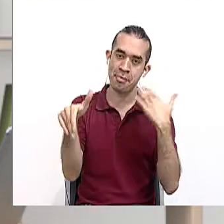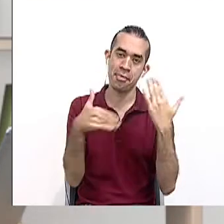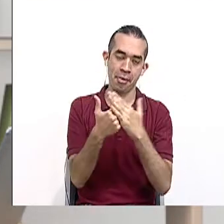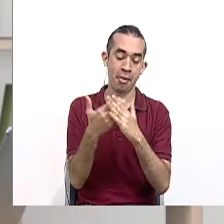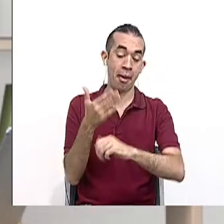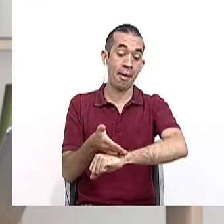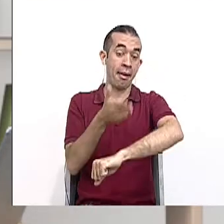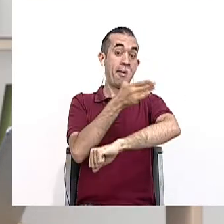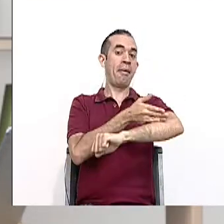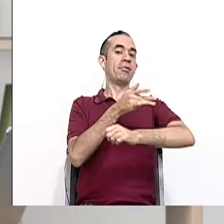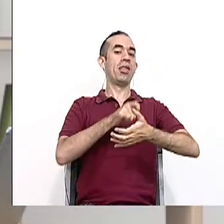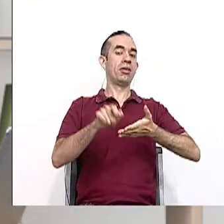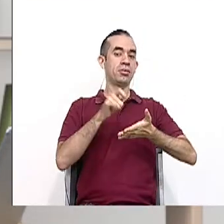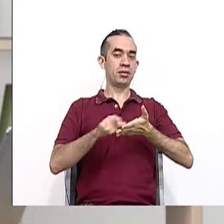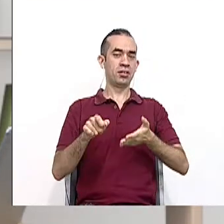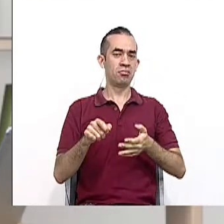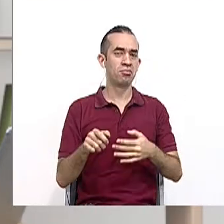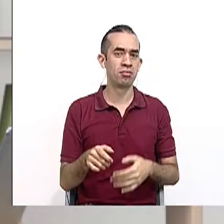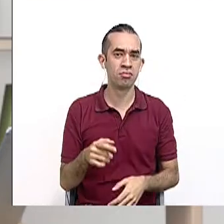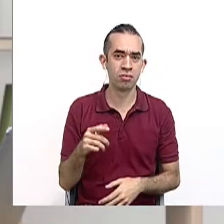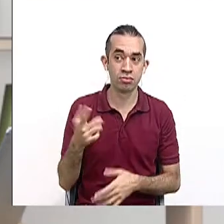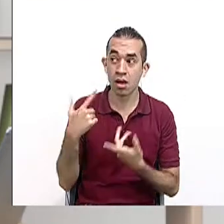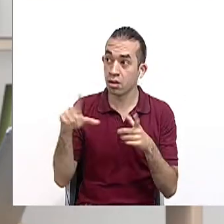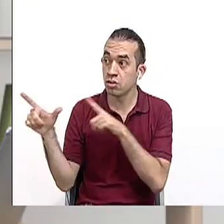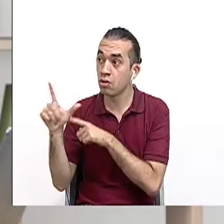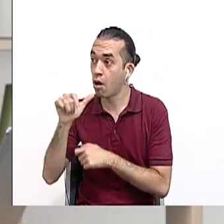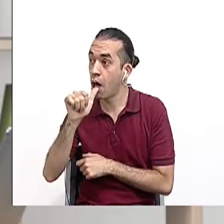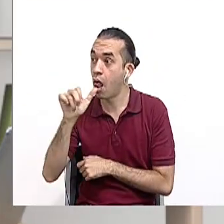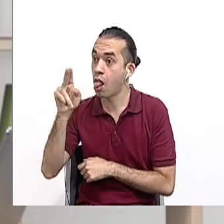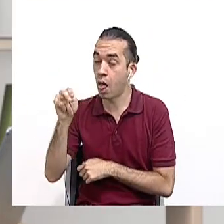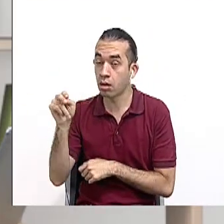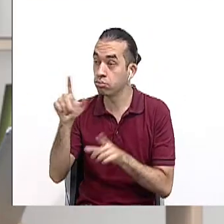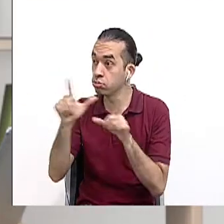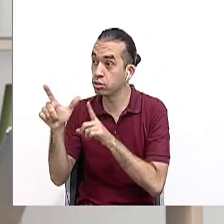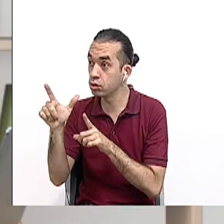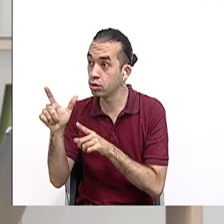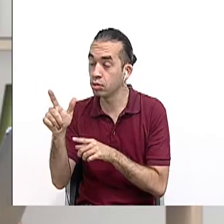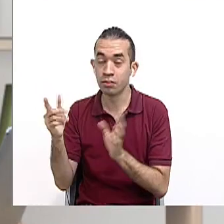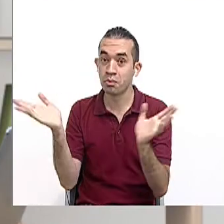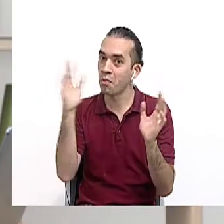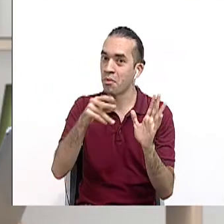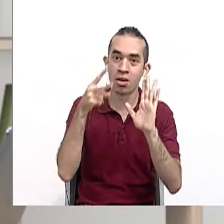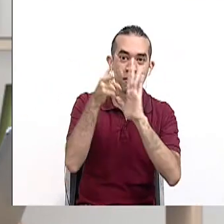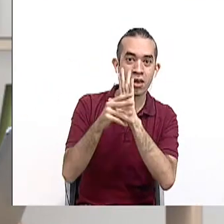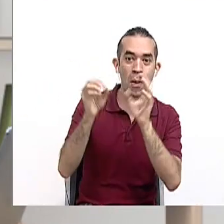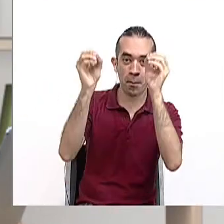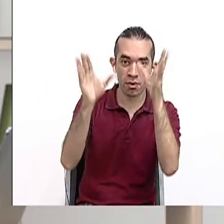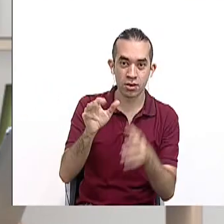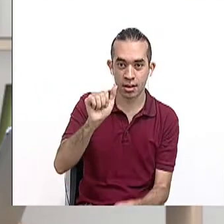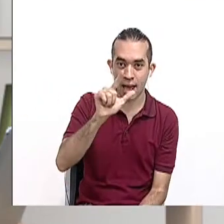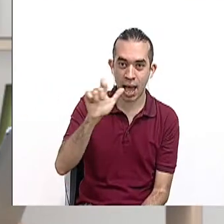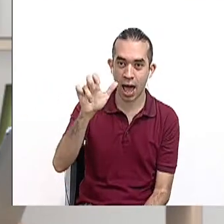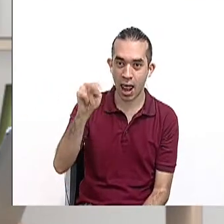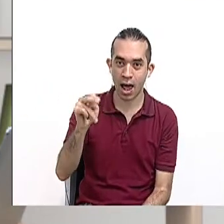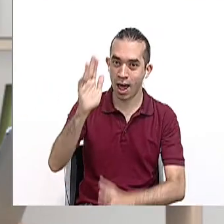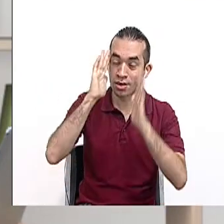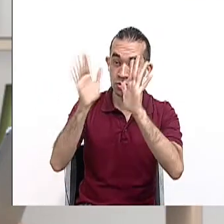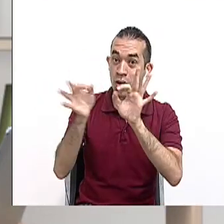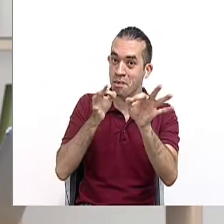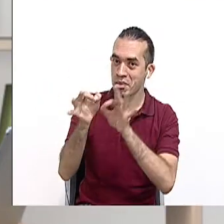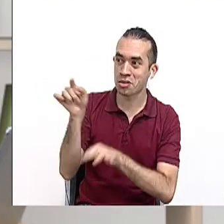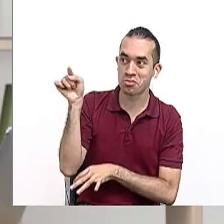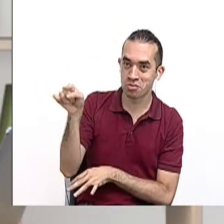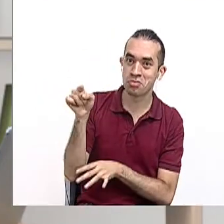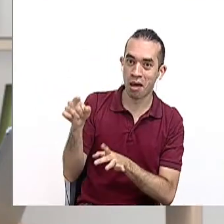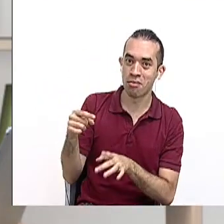escritura. ¿Sí? Yo creo que ya está por aquí, así que, profe Alan, nos invito en el video del profe Alan a prestar mucha atención a la explicación